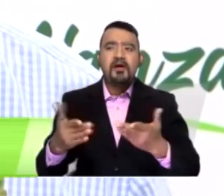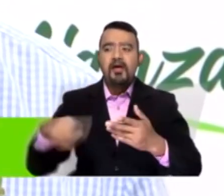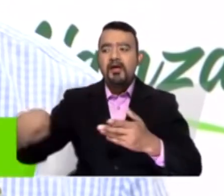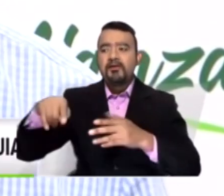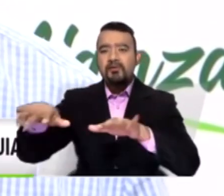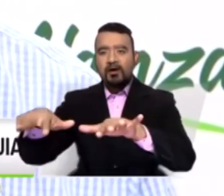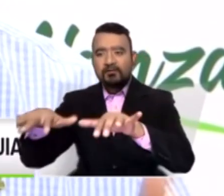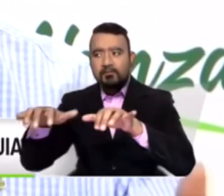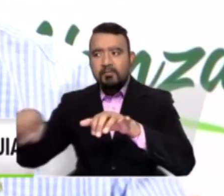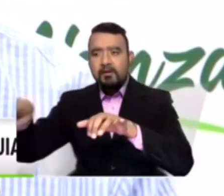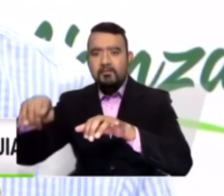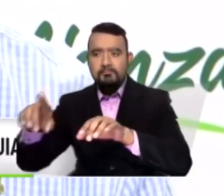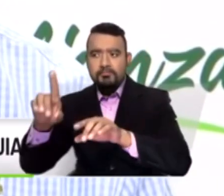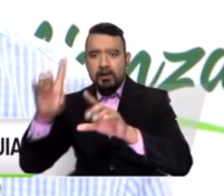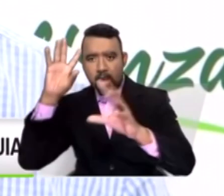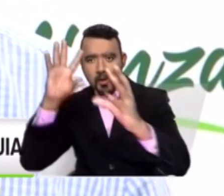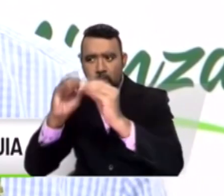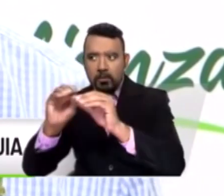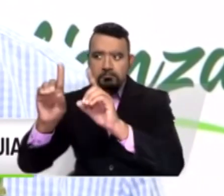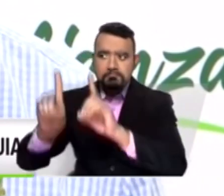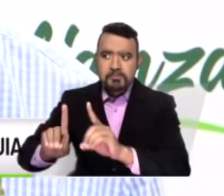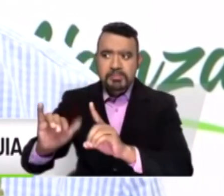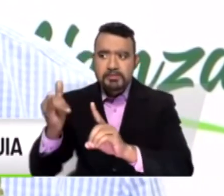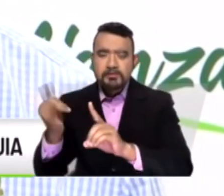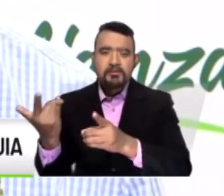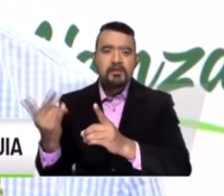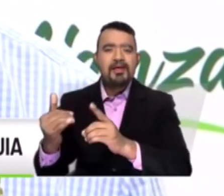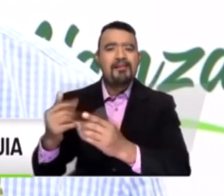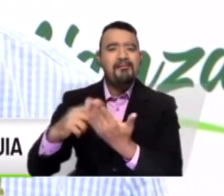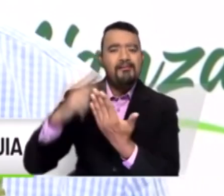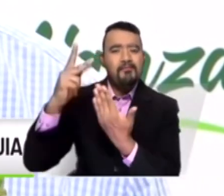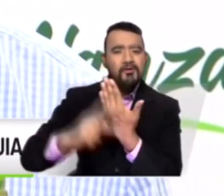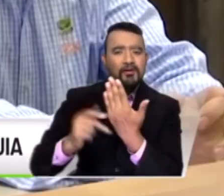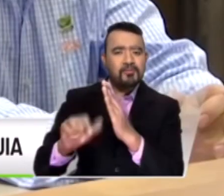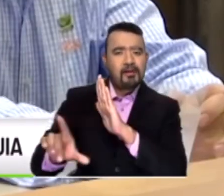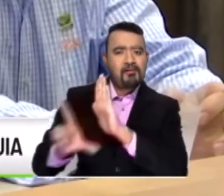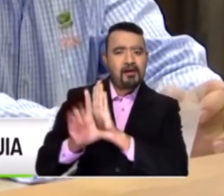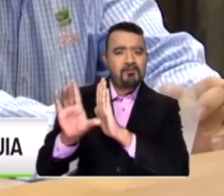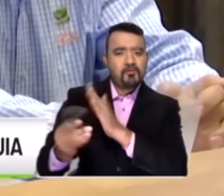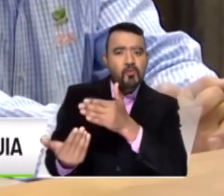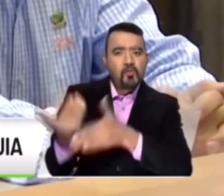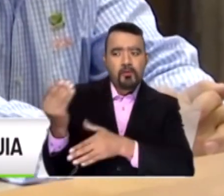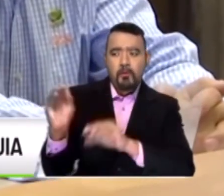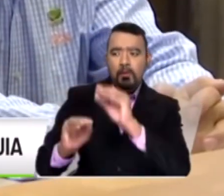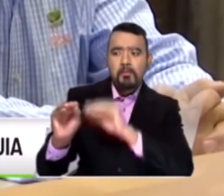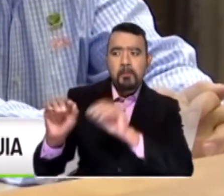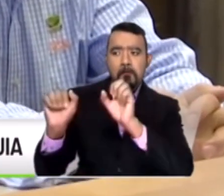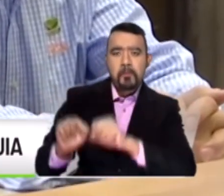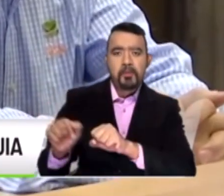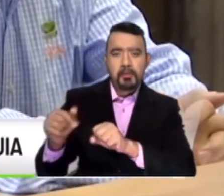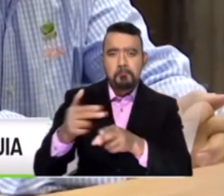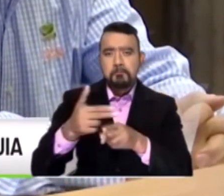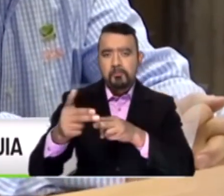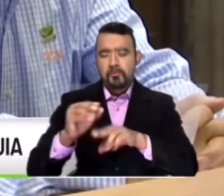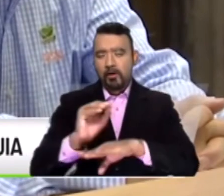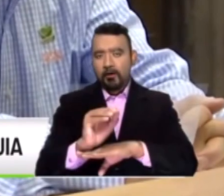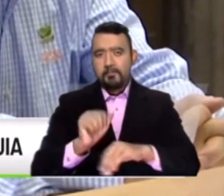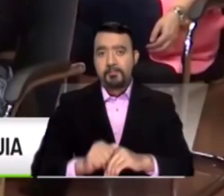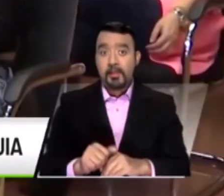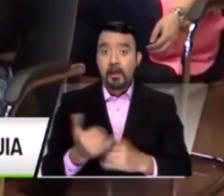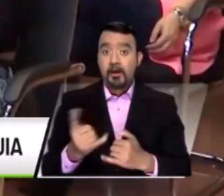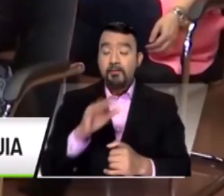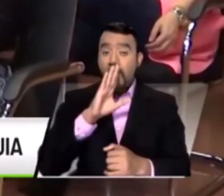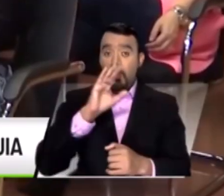departamental a debatir proyectos de ordenanza que necesita el gobierno antioquia suárez vélez invitó a los diputados a